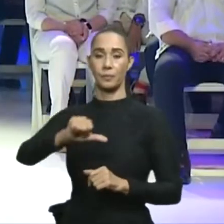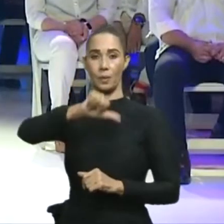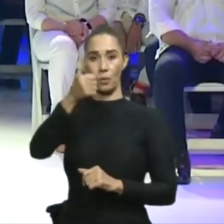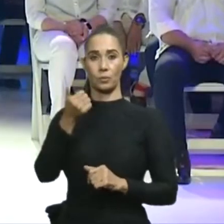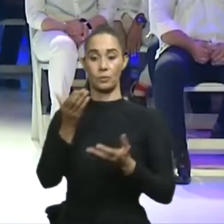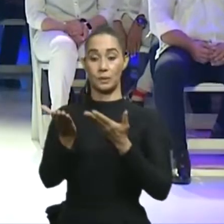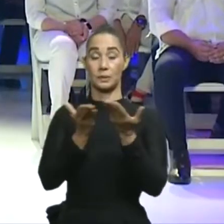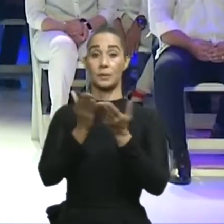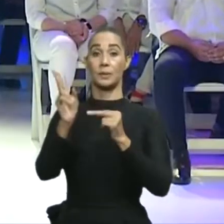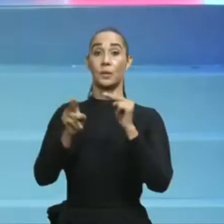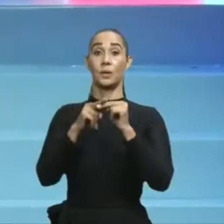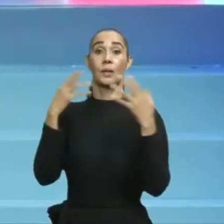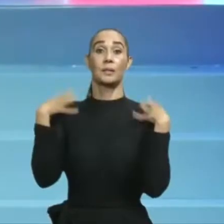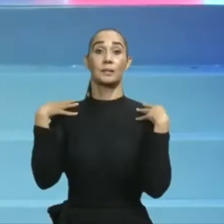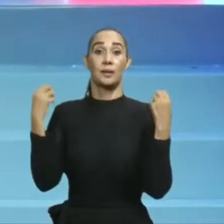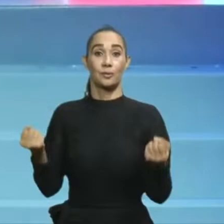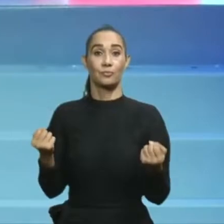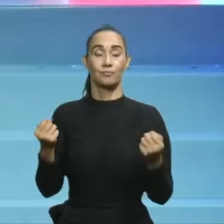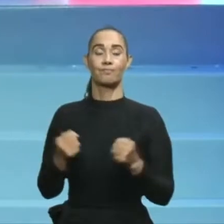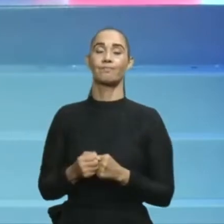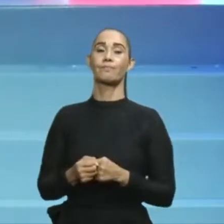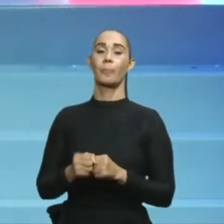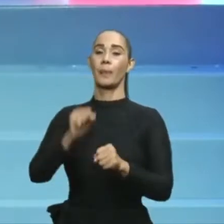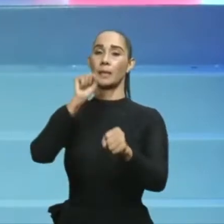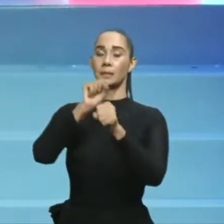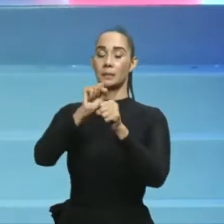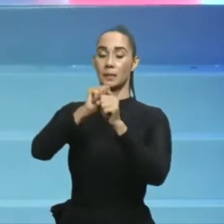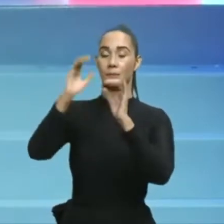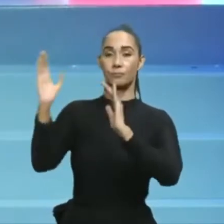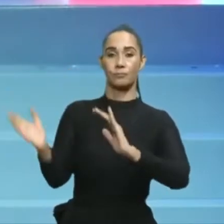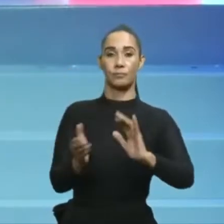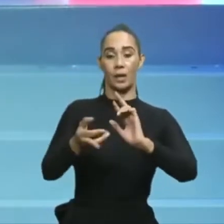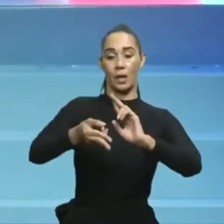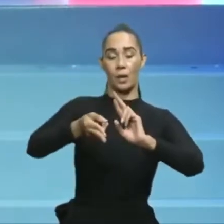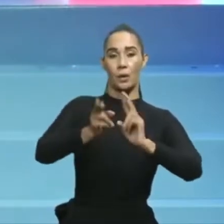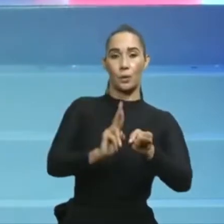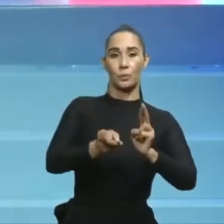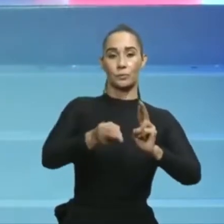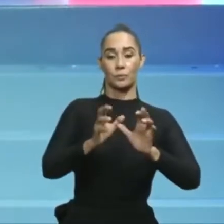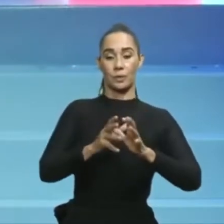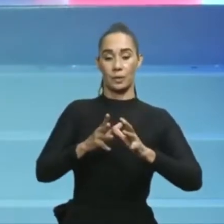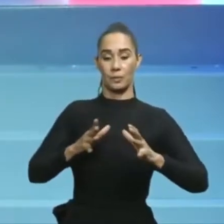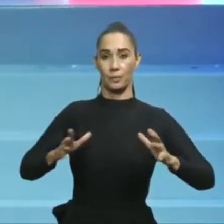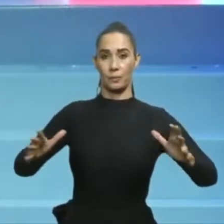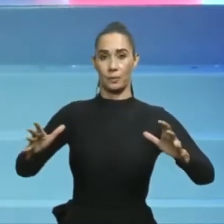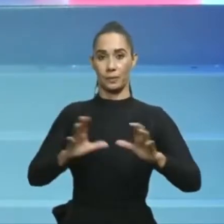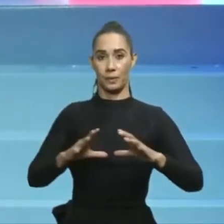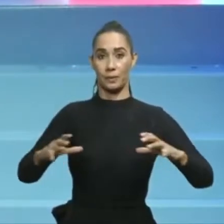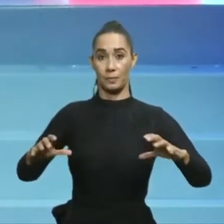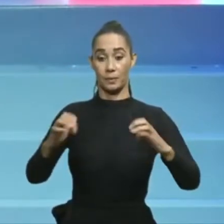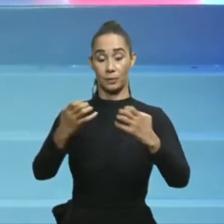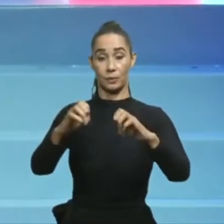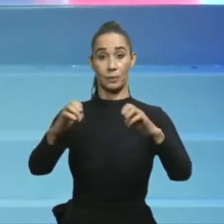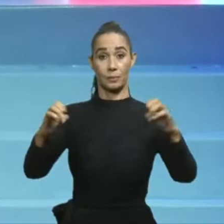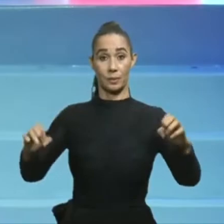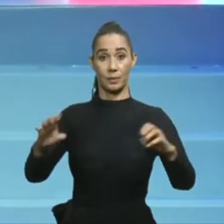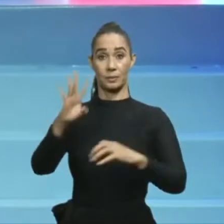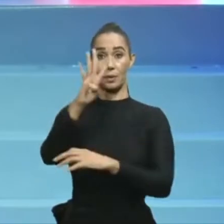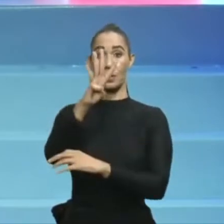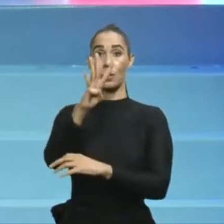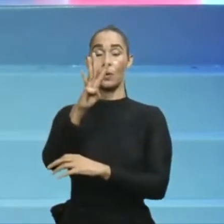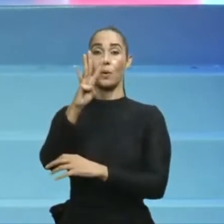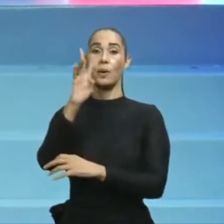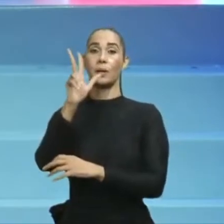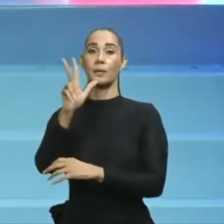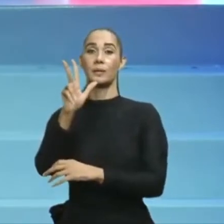de salud están en ejecución y trabajos de readecuación y ampliación de áreas de emergencia en 43